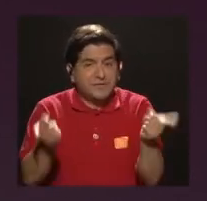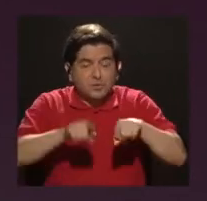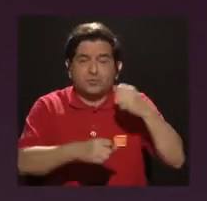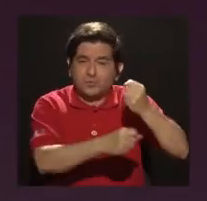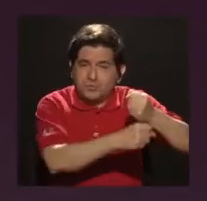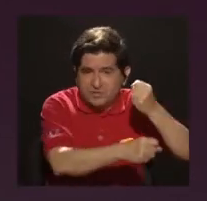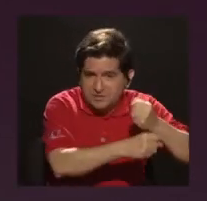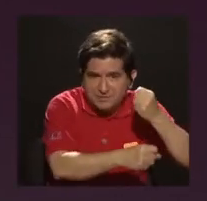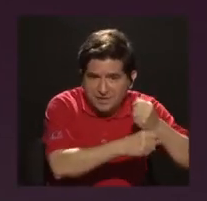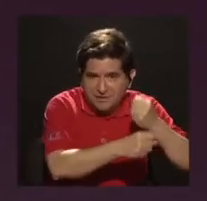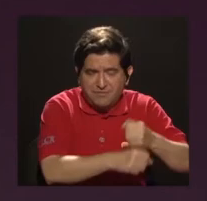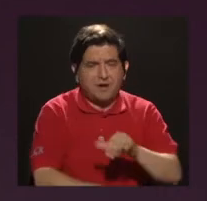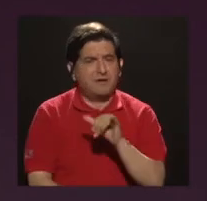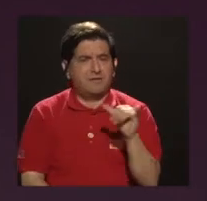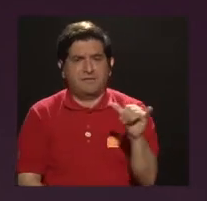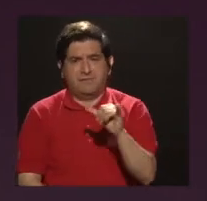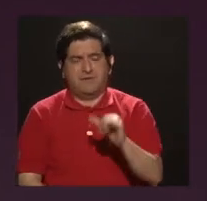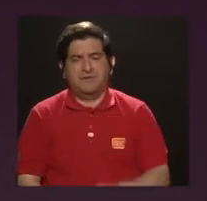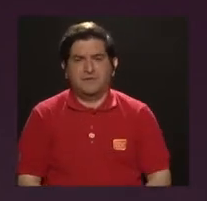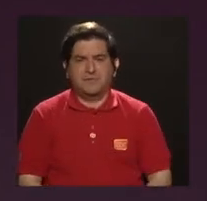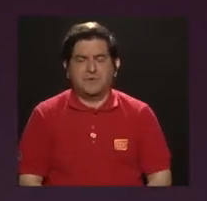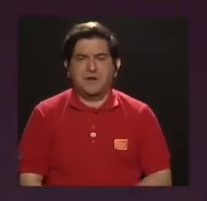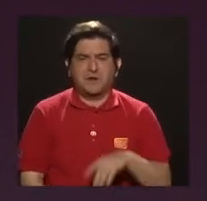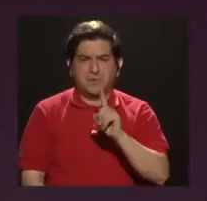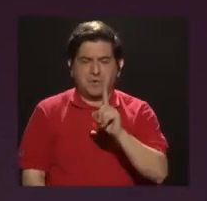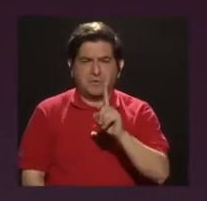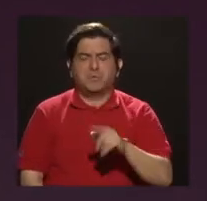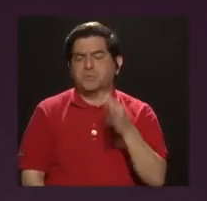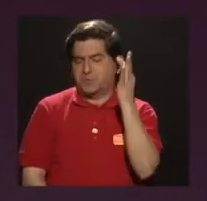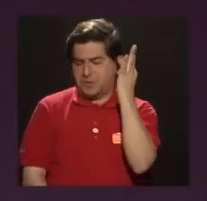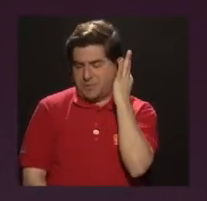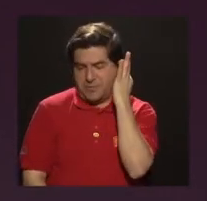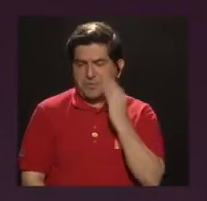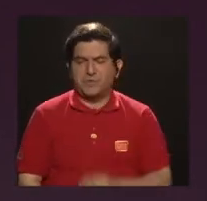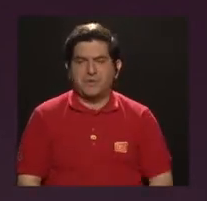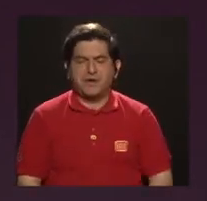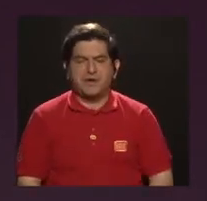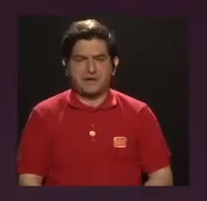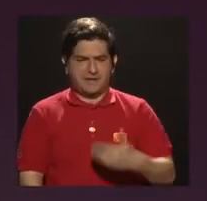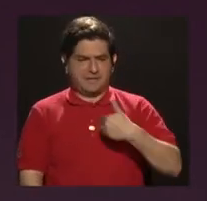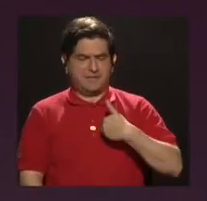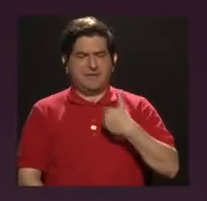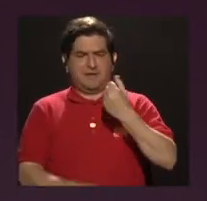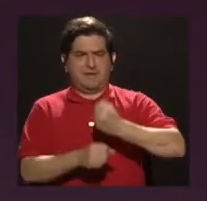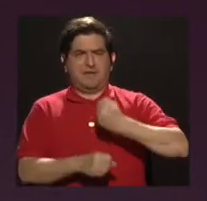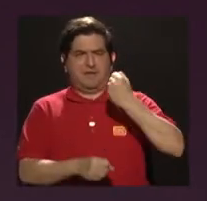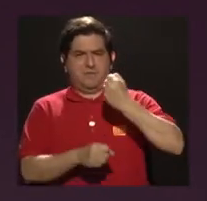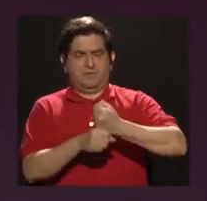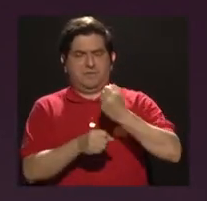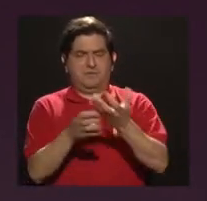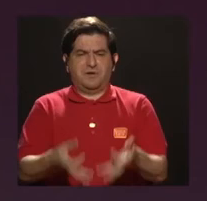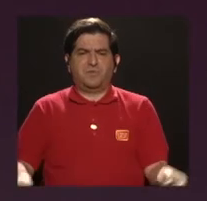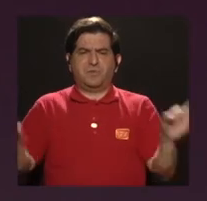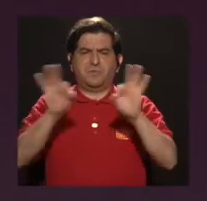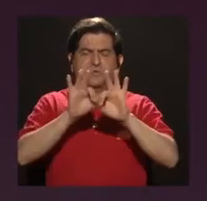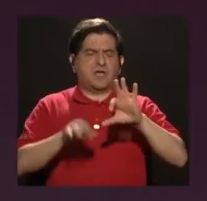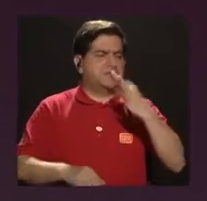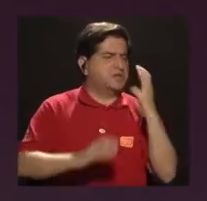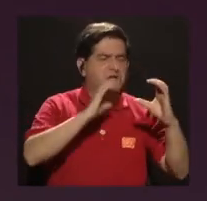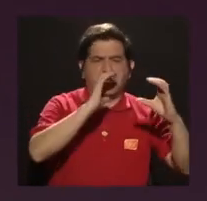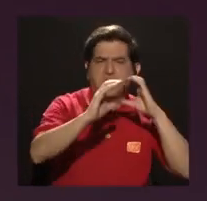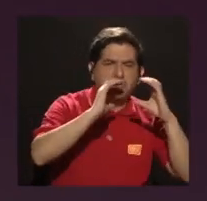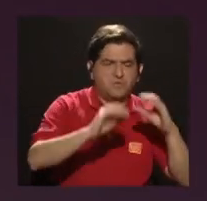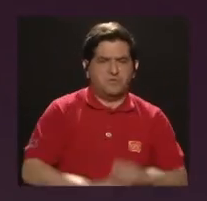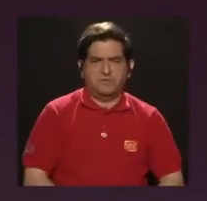trabajo y esto se lleva todavía cuando una figura de una mujer ocupa un puesto llámese en los medios de comunicación